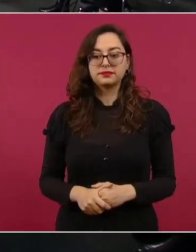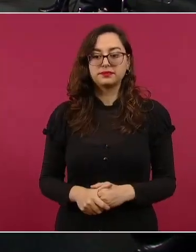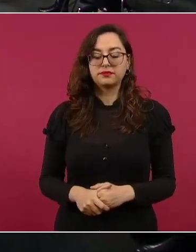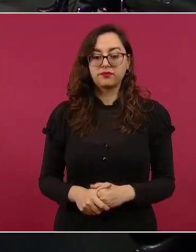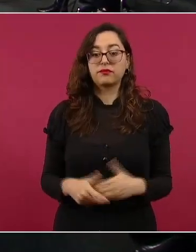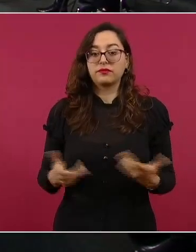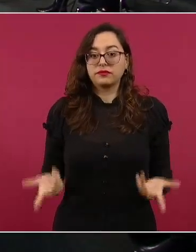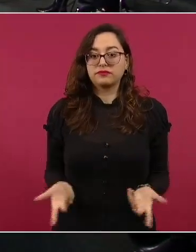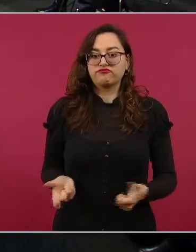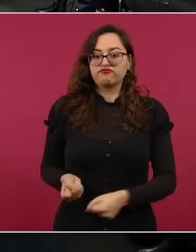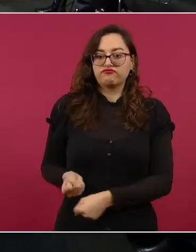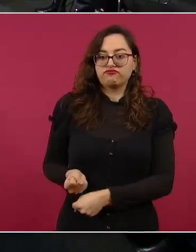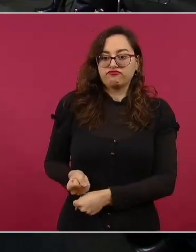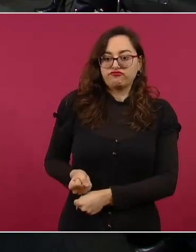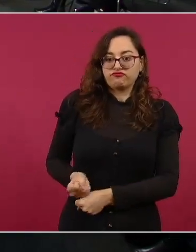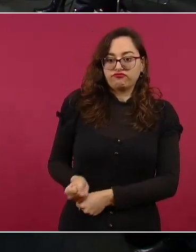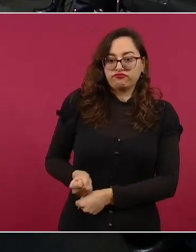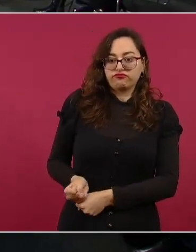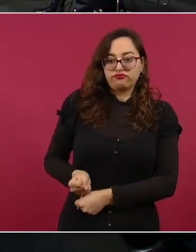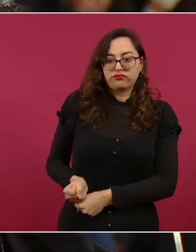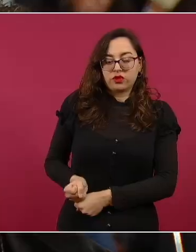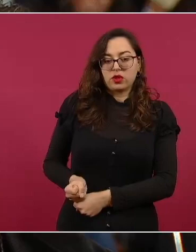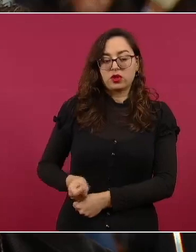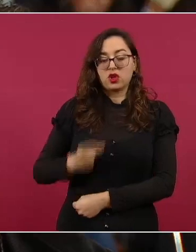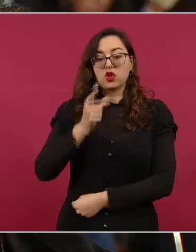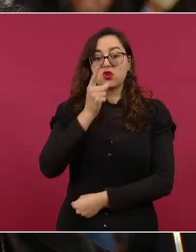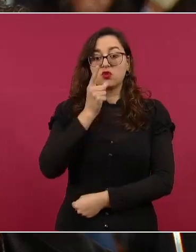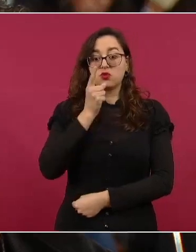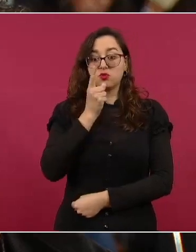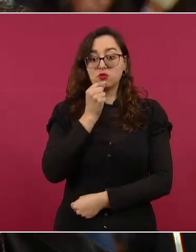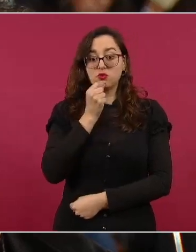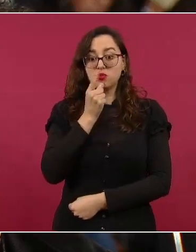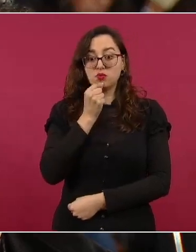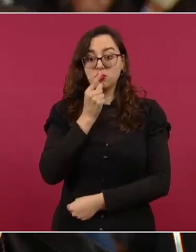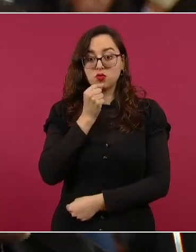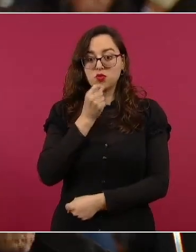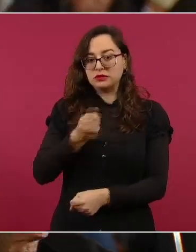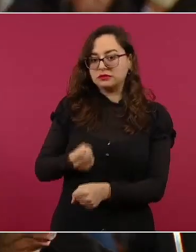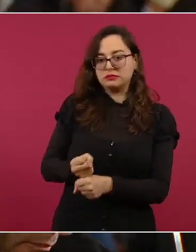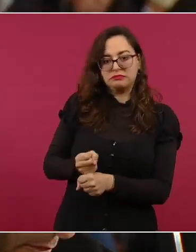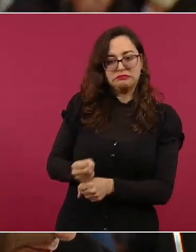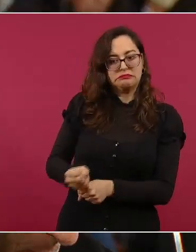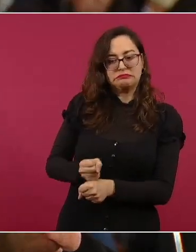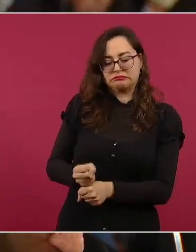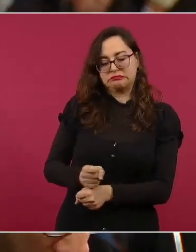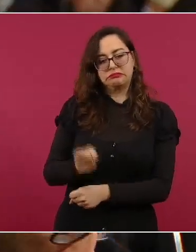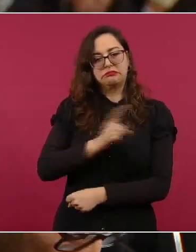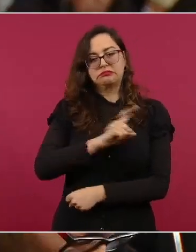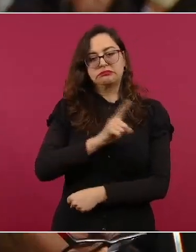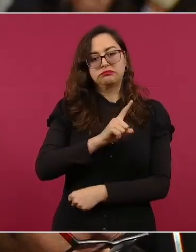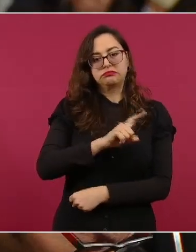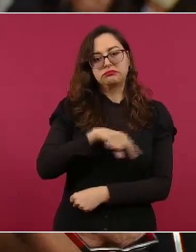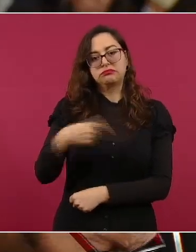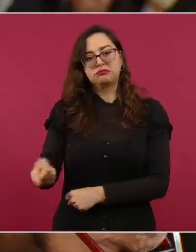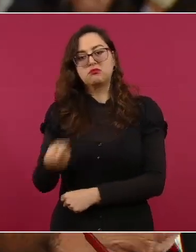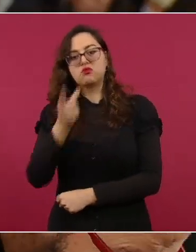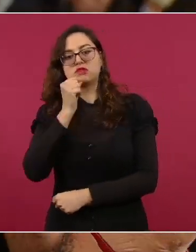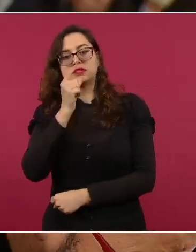La tortura no fue realizada por la policía digamos del estado, fue por policía